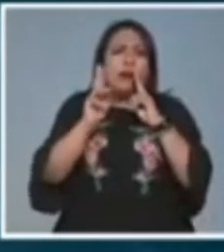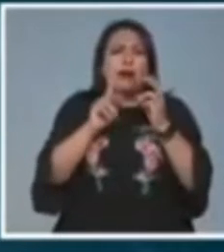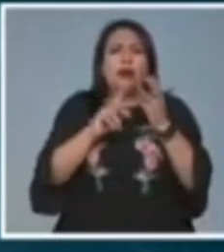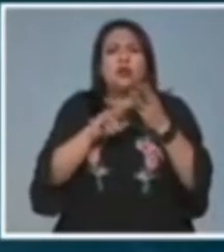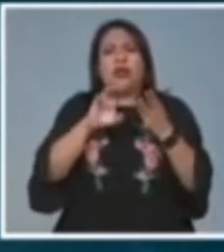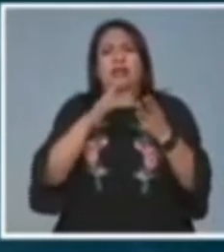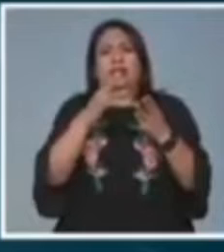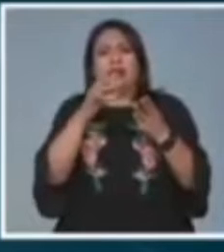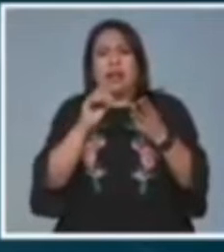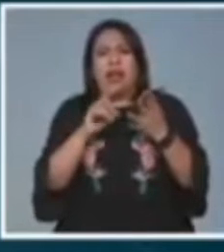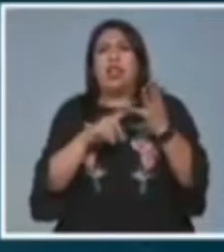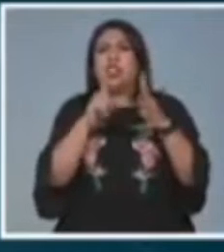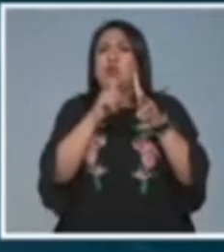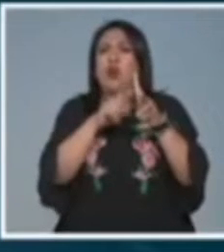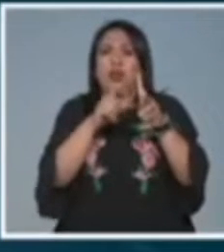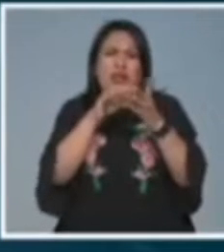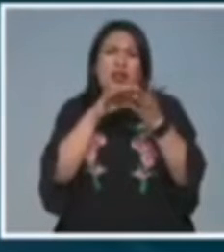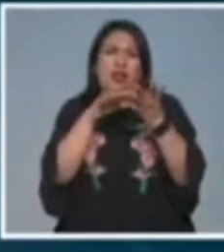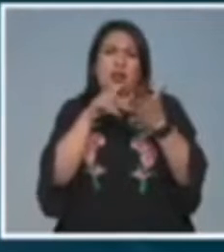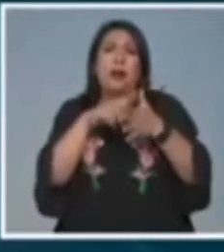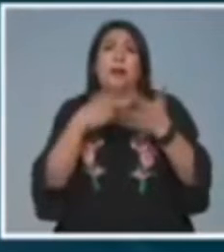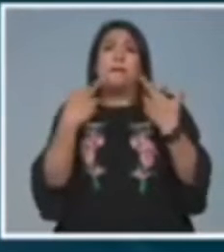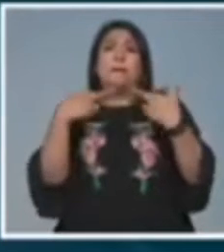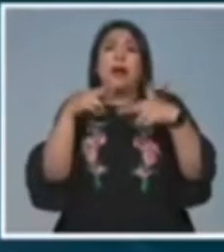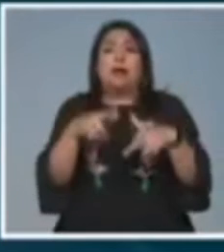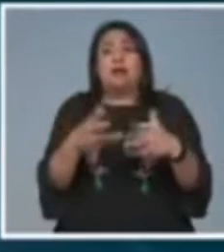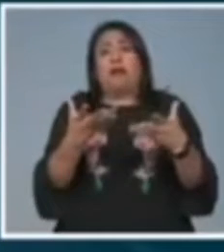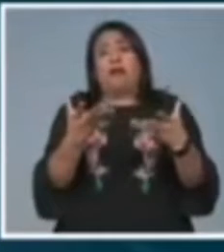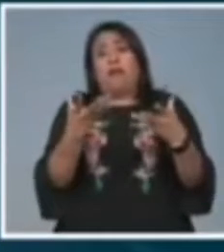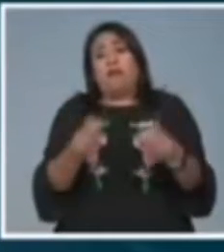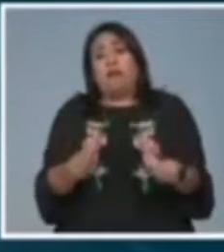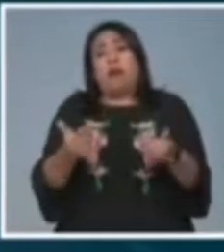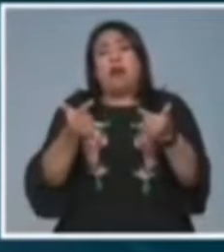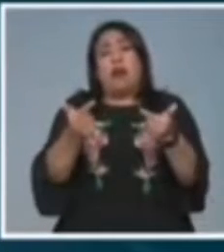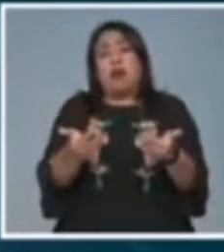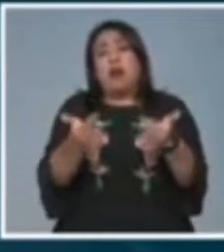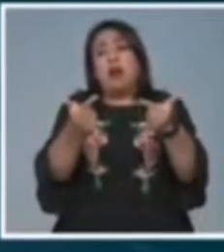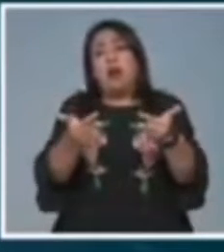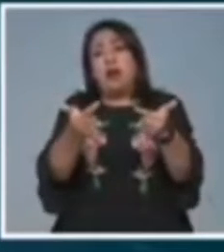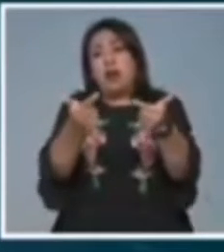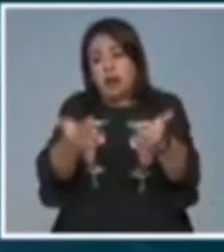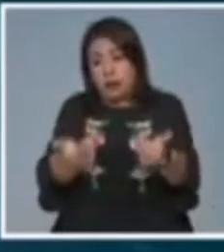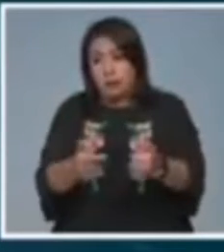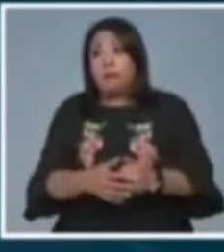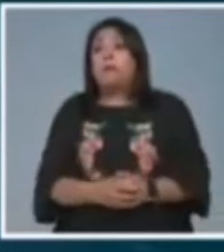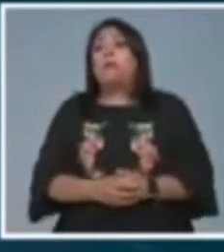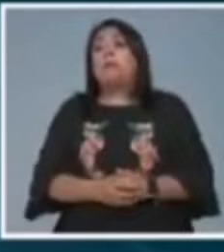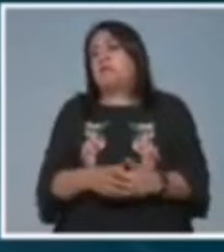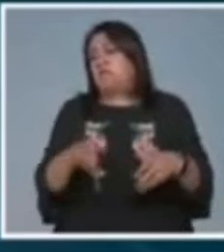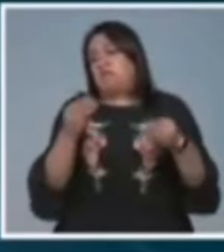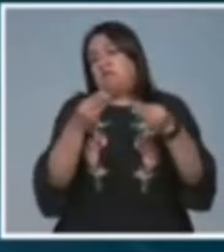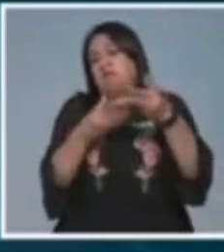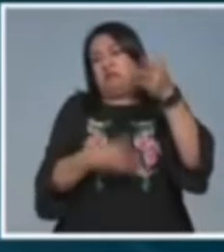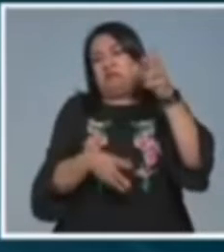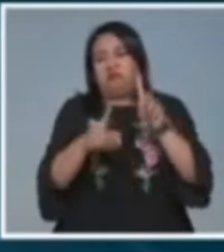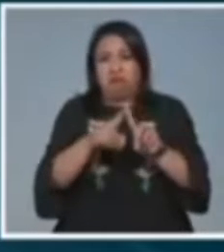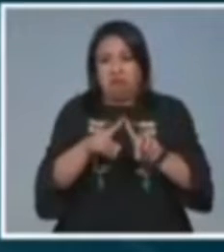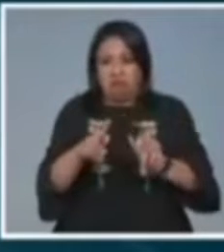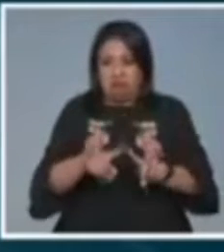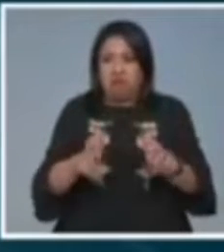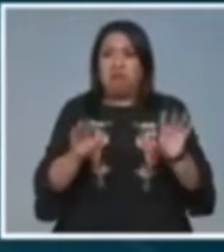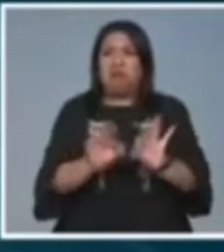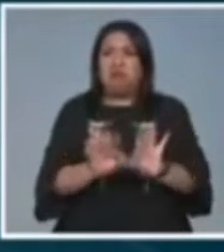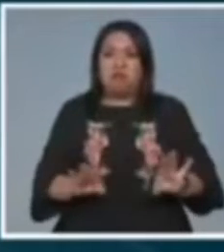ensayista, crítica literaria y maestra de numerosas generaciones, entre otras muchas